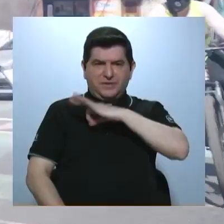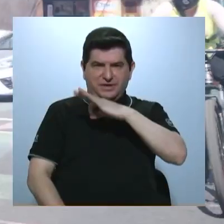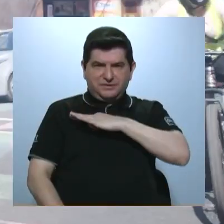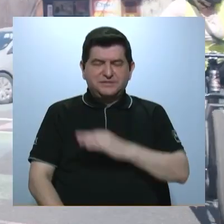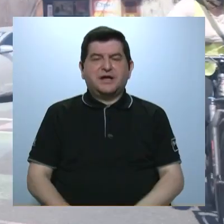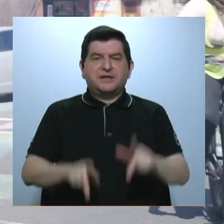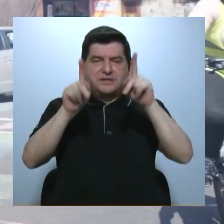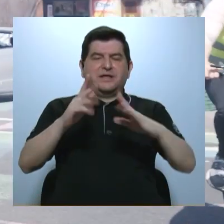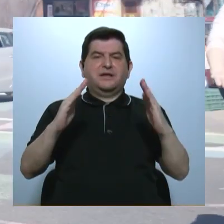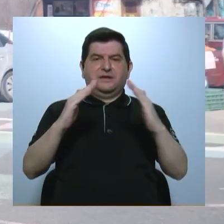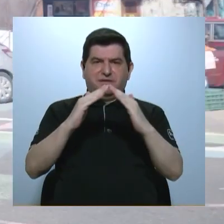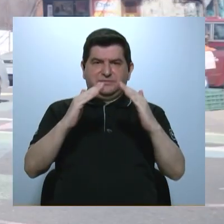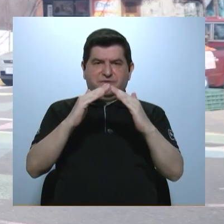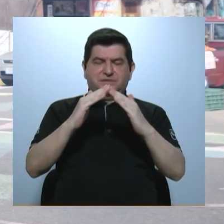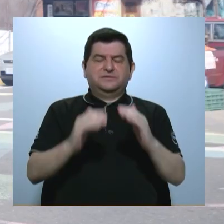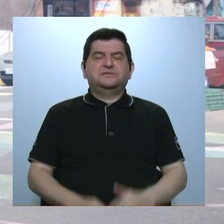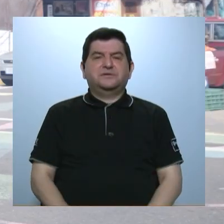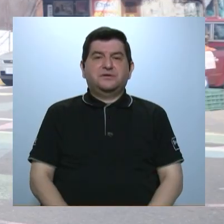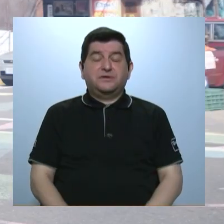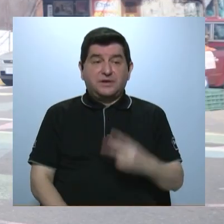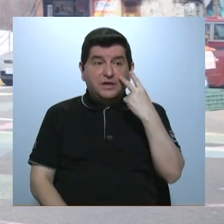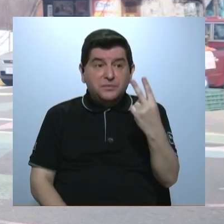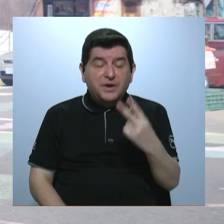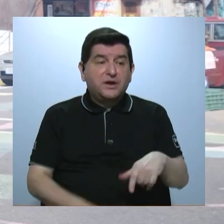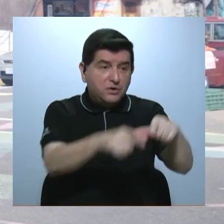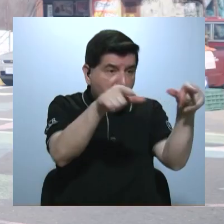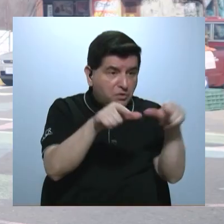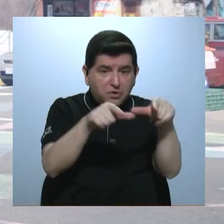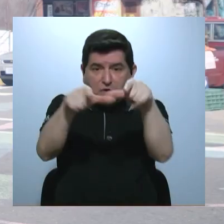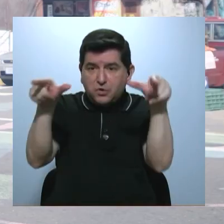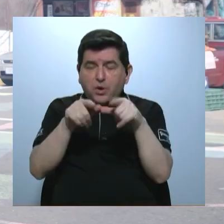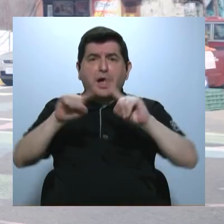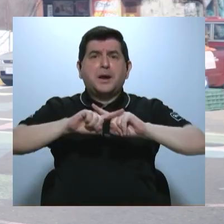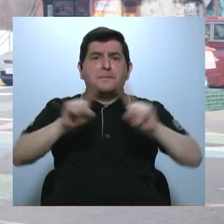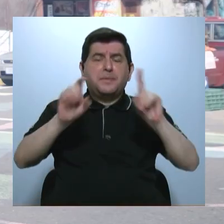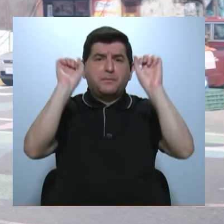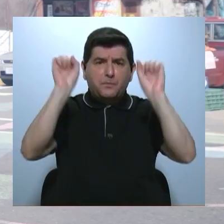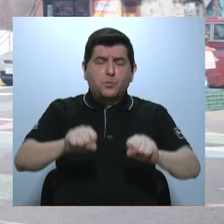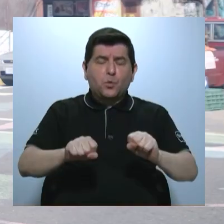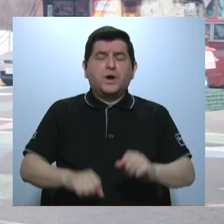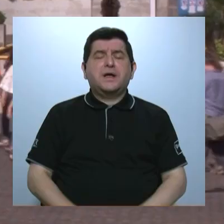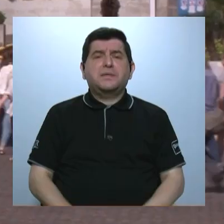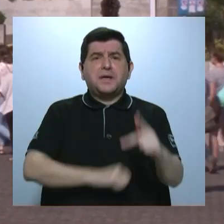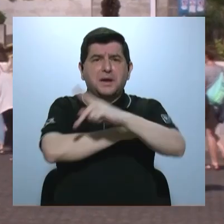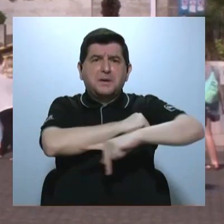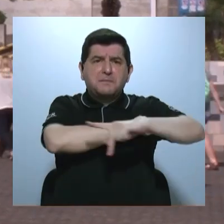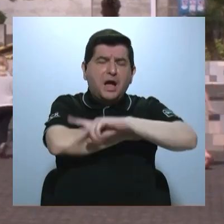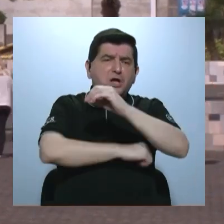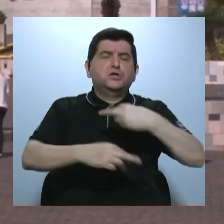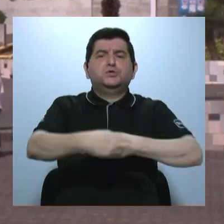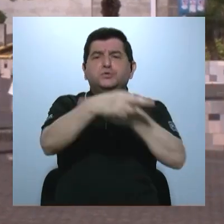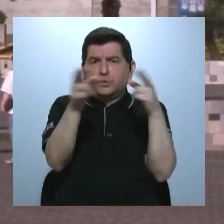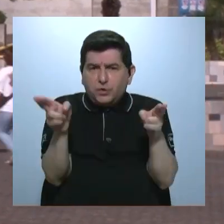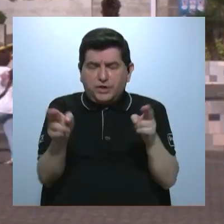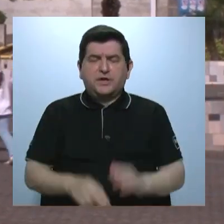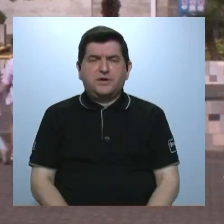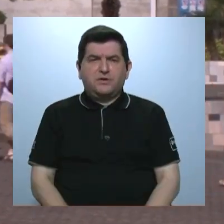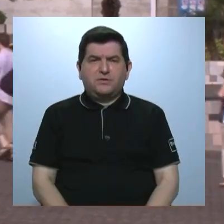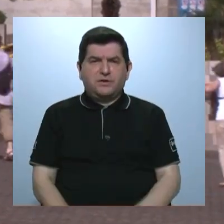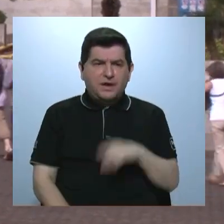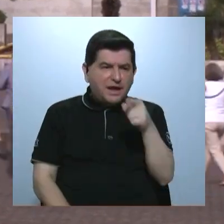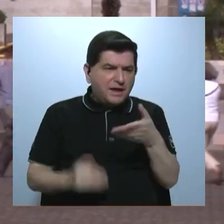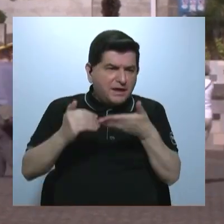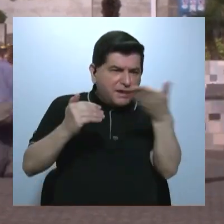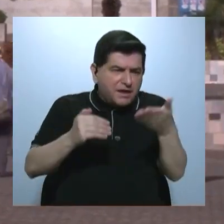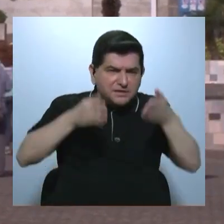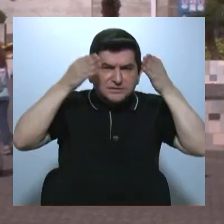los habitantes. Nosotros lo vemos a nivel territorial, pero puede ser a nivel de país, a nivel de regiones geográficas, y ciertamente entonces nos enfocamos en esos